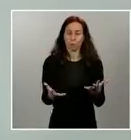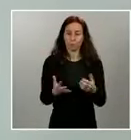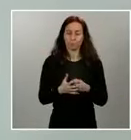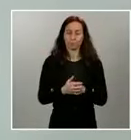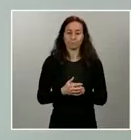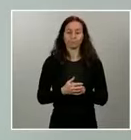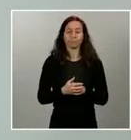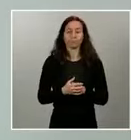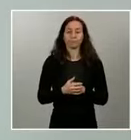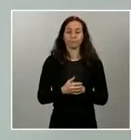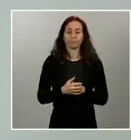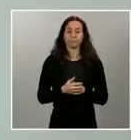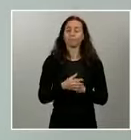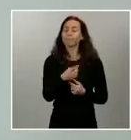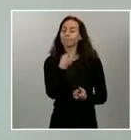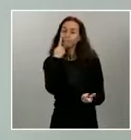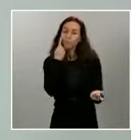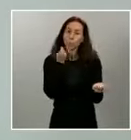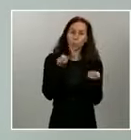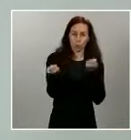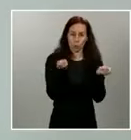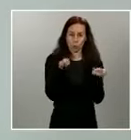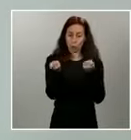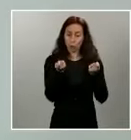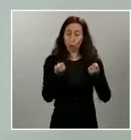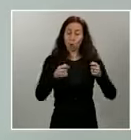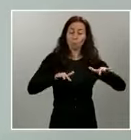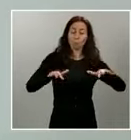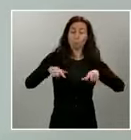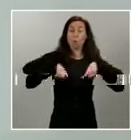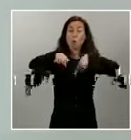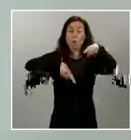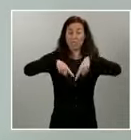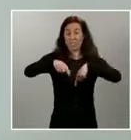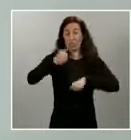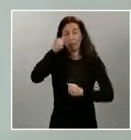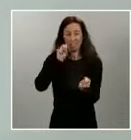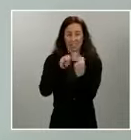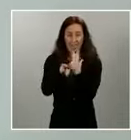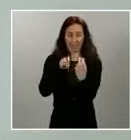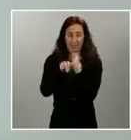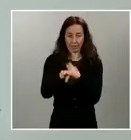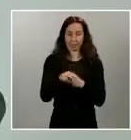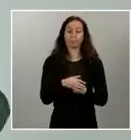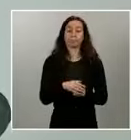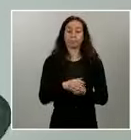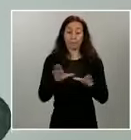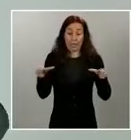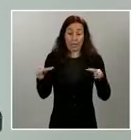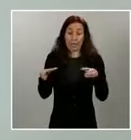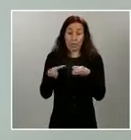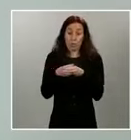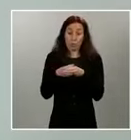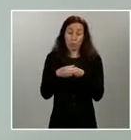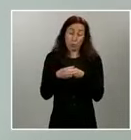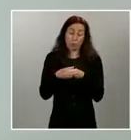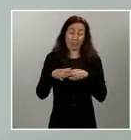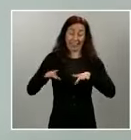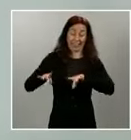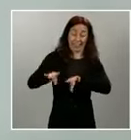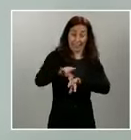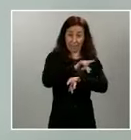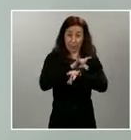en controlar las medidas de movilidad en carretera. Así, las unidades territoriales y de la agrupación de